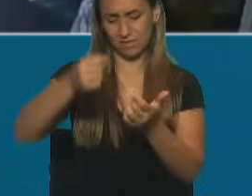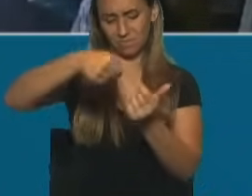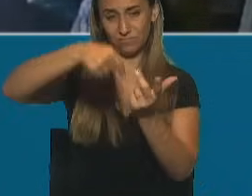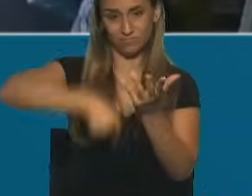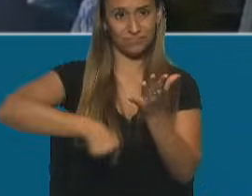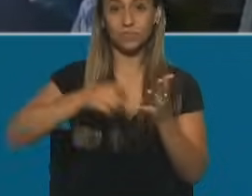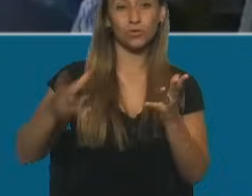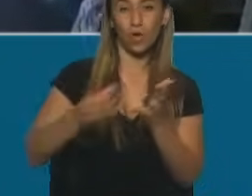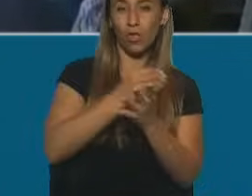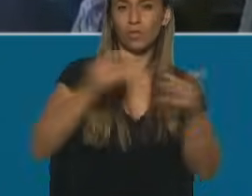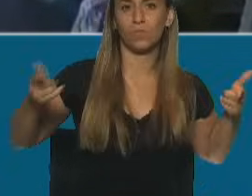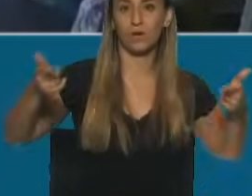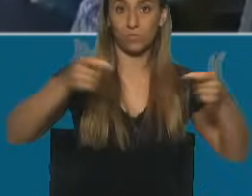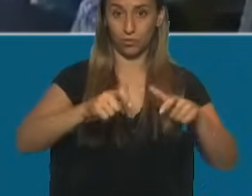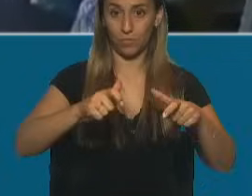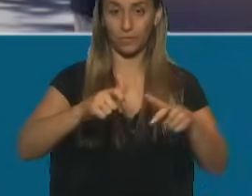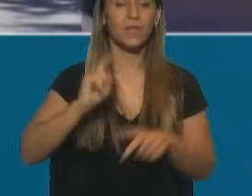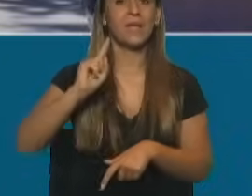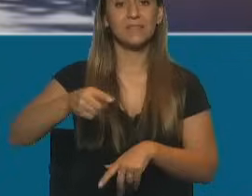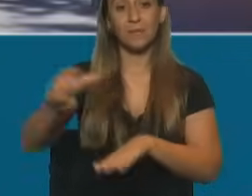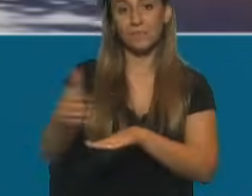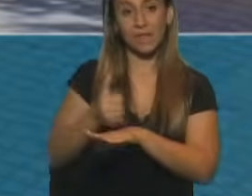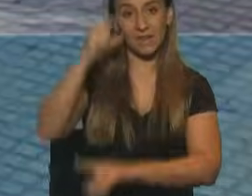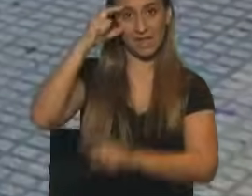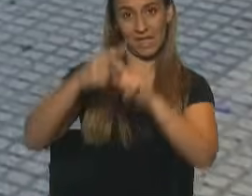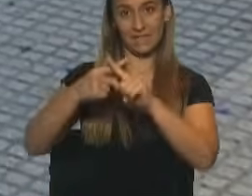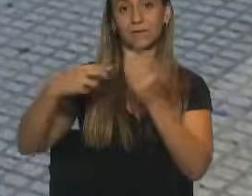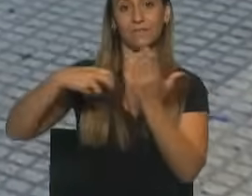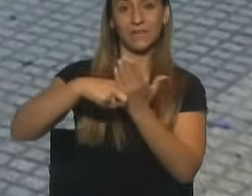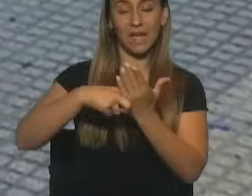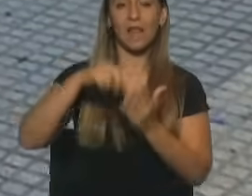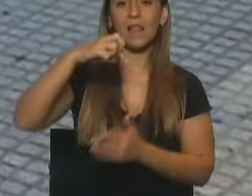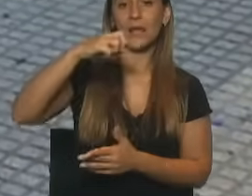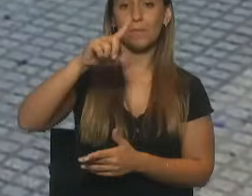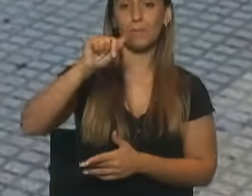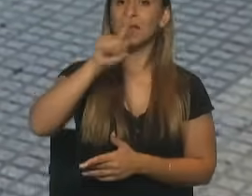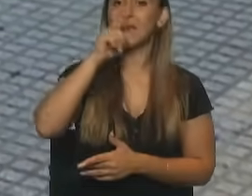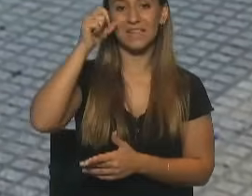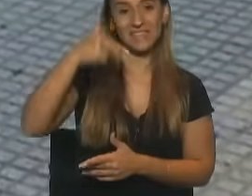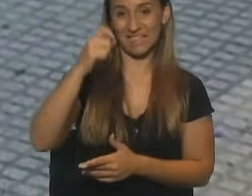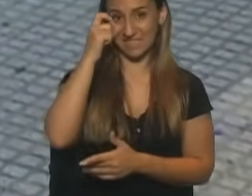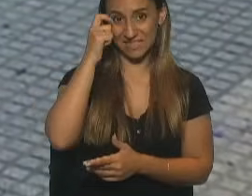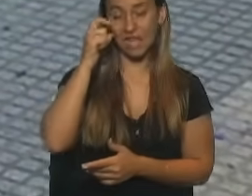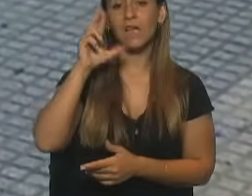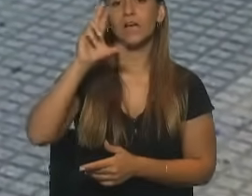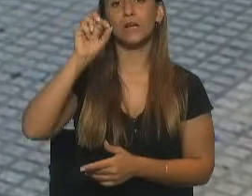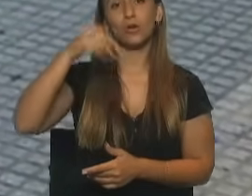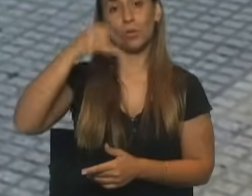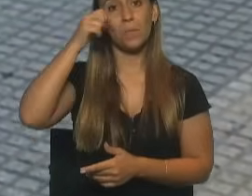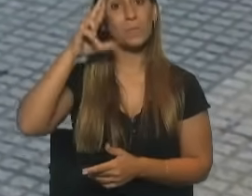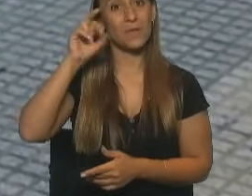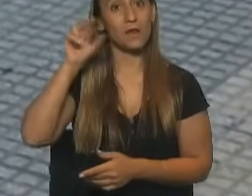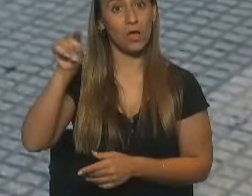Quien estuvo también aquí fue el ex fiscal platense Marcelo Romero, quien dijo que fue